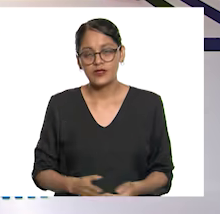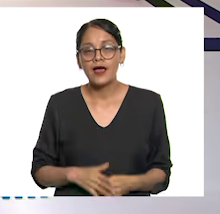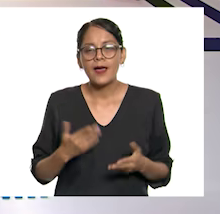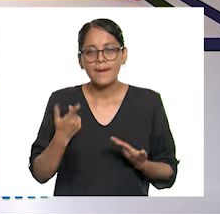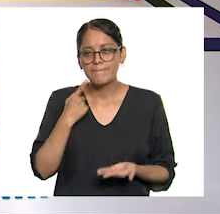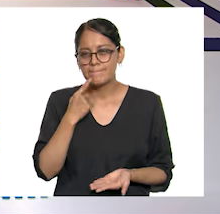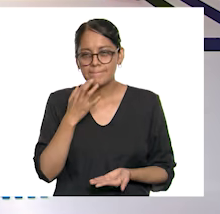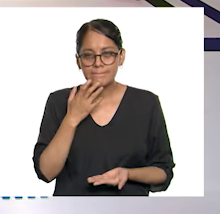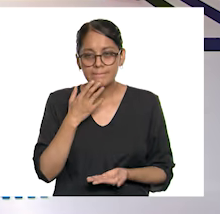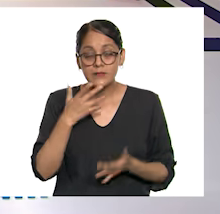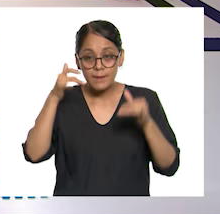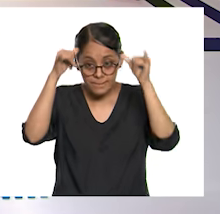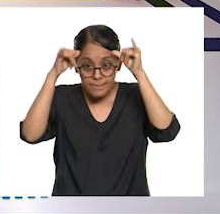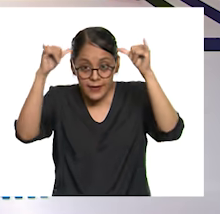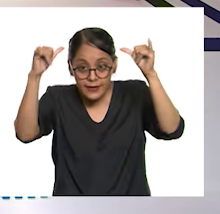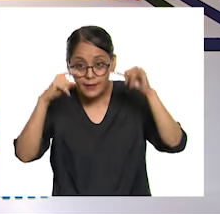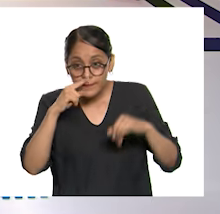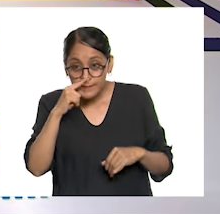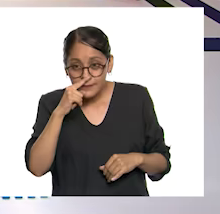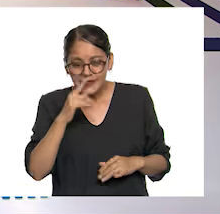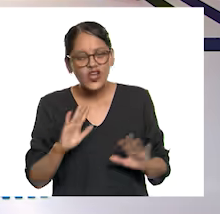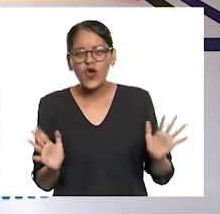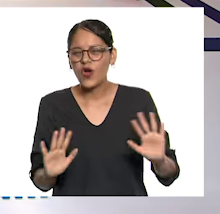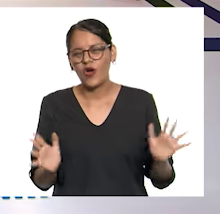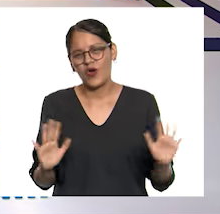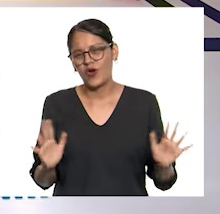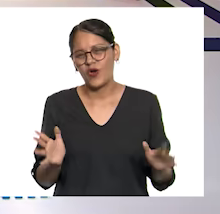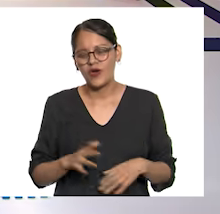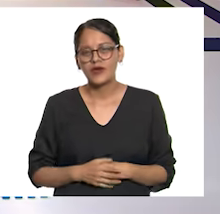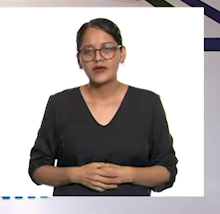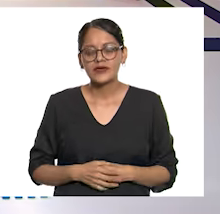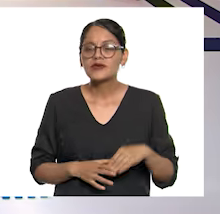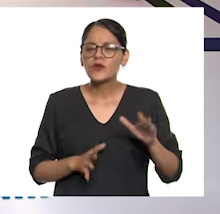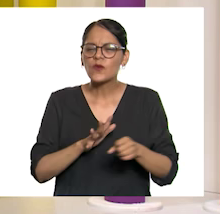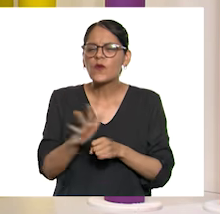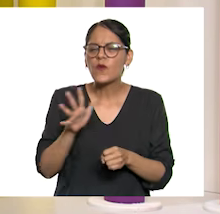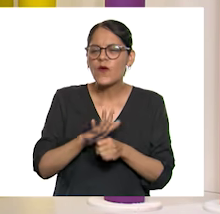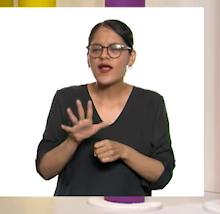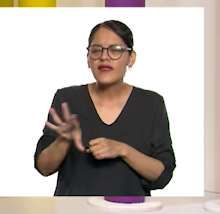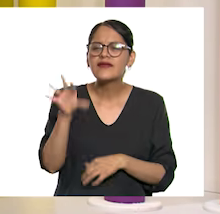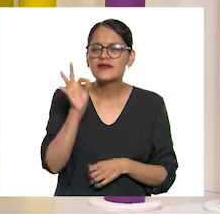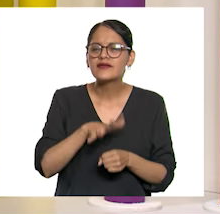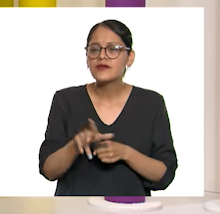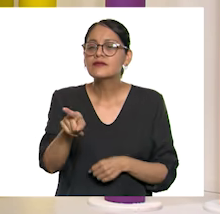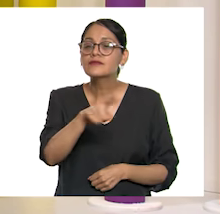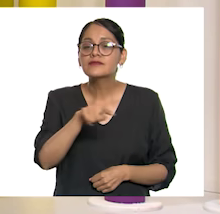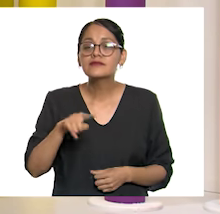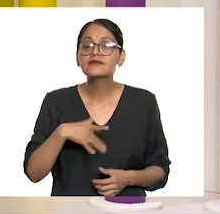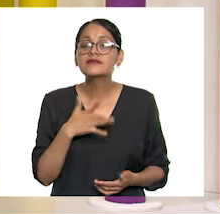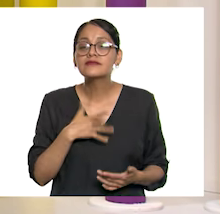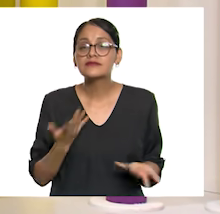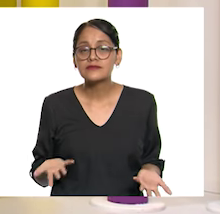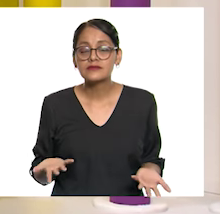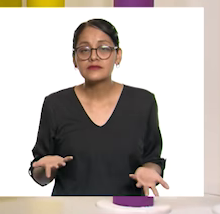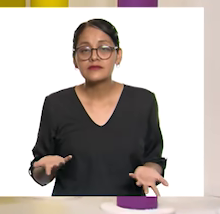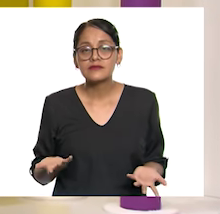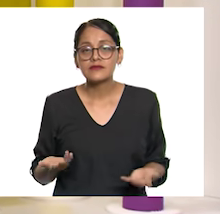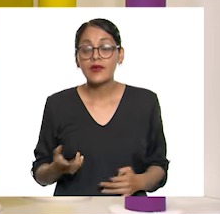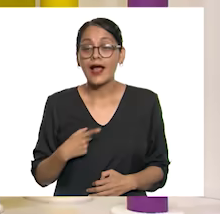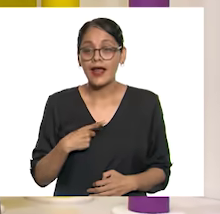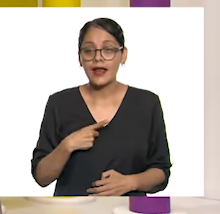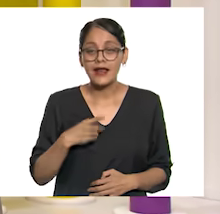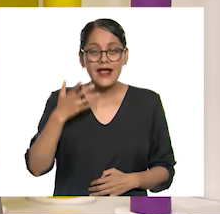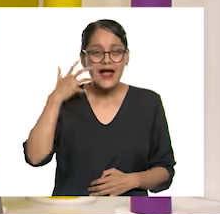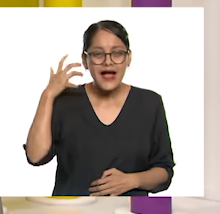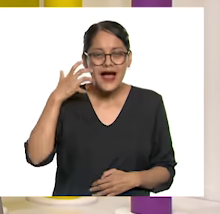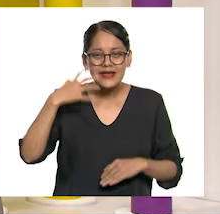a ver... ¿La vaquita presumida? No. vaquita... No. Decía vaquita, ¿verdad? ¿Cuál? ¿Cuál escogeremos, niñas y niños? ¡El gato con